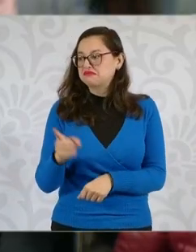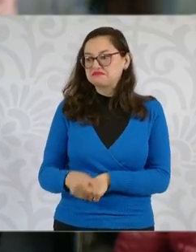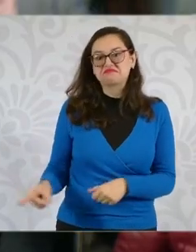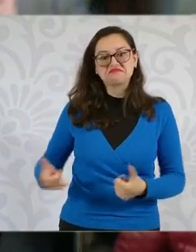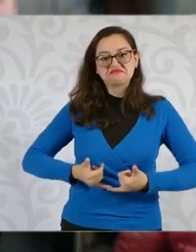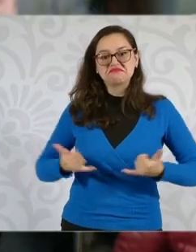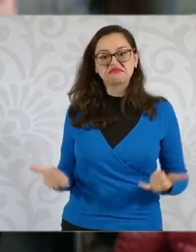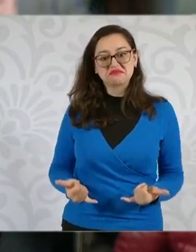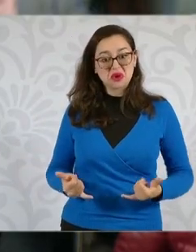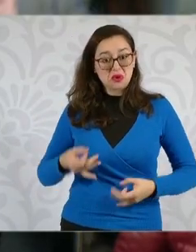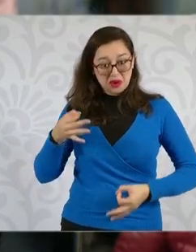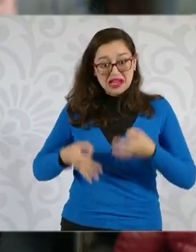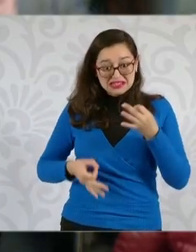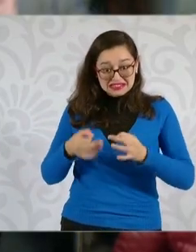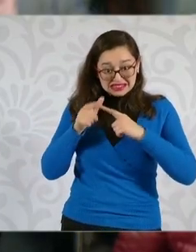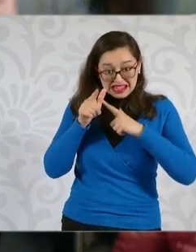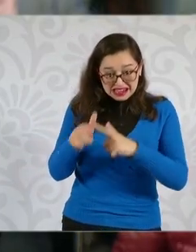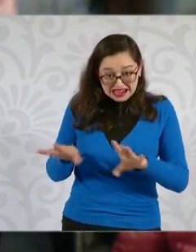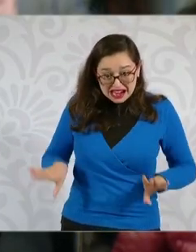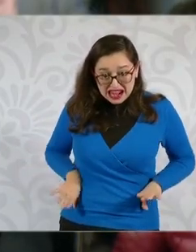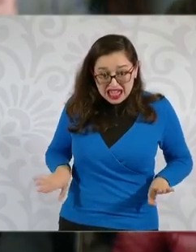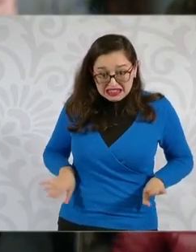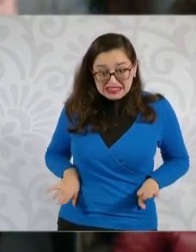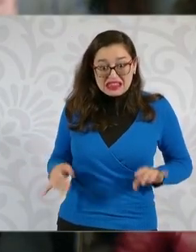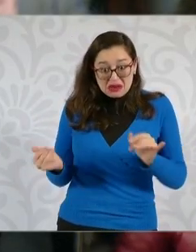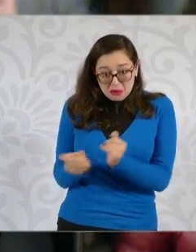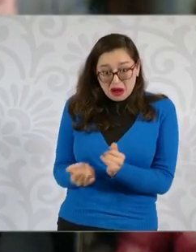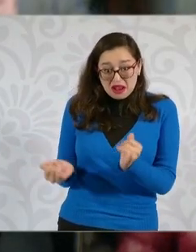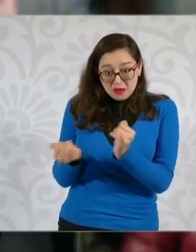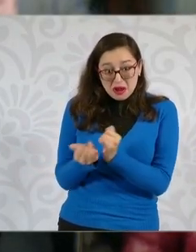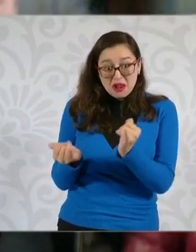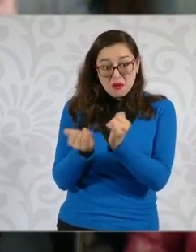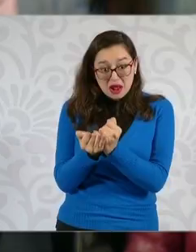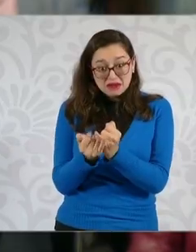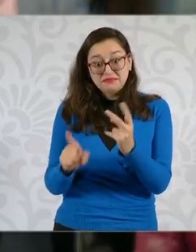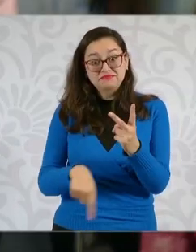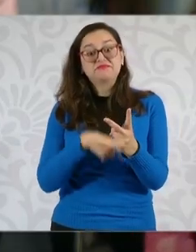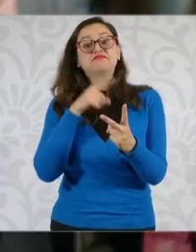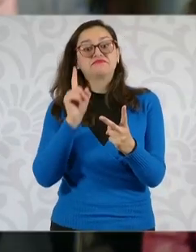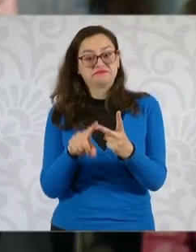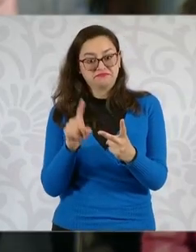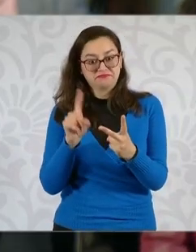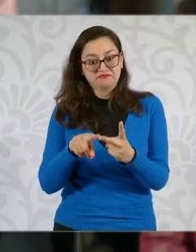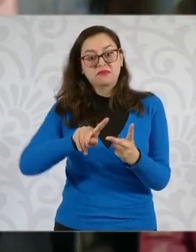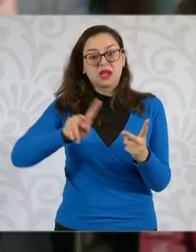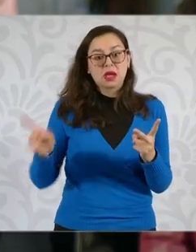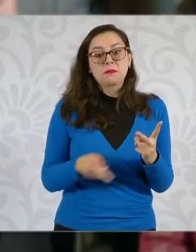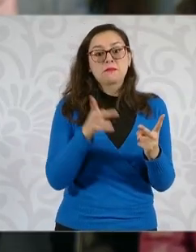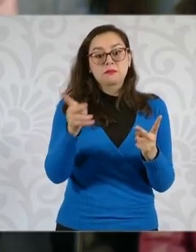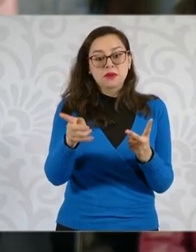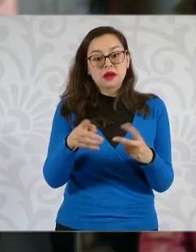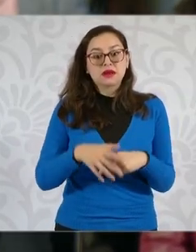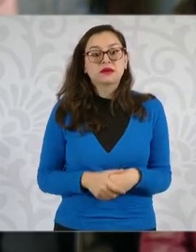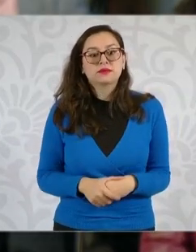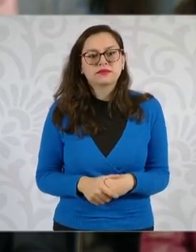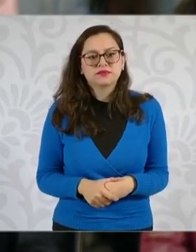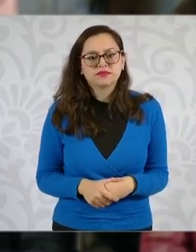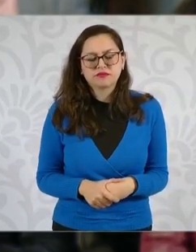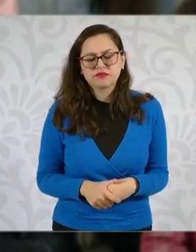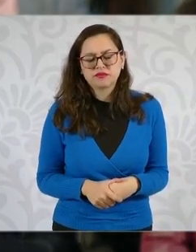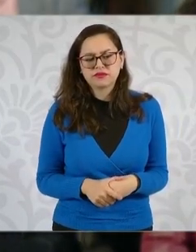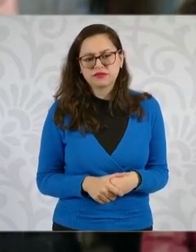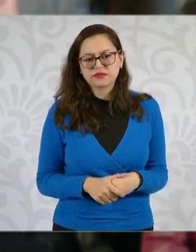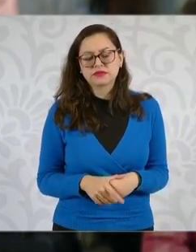en el poder judicial por otro lado mi otra pregunta es considerando la magnitud del centro de reciclamiento de